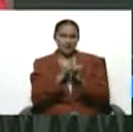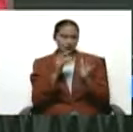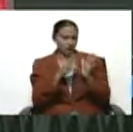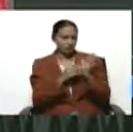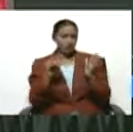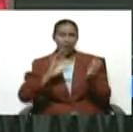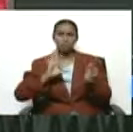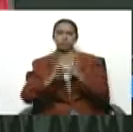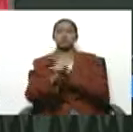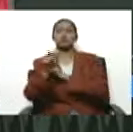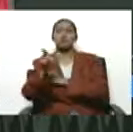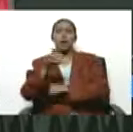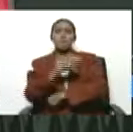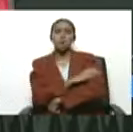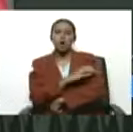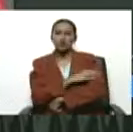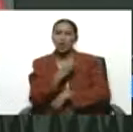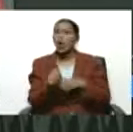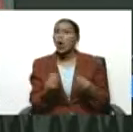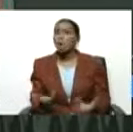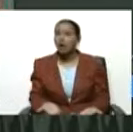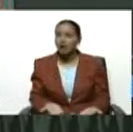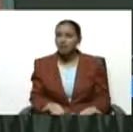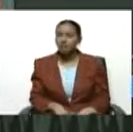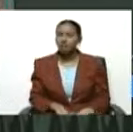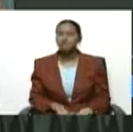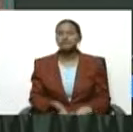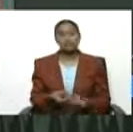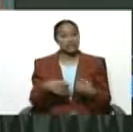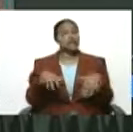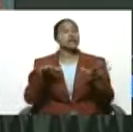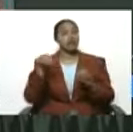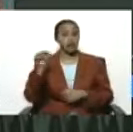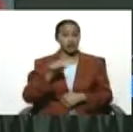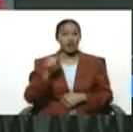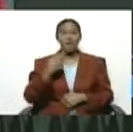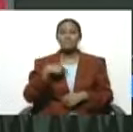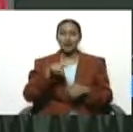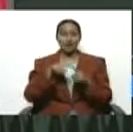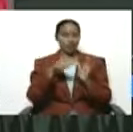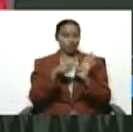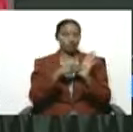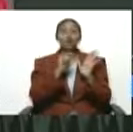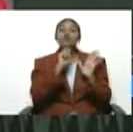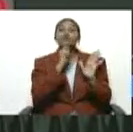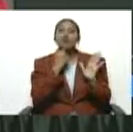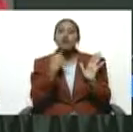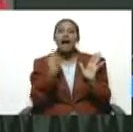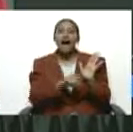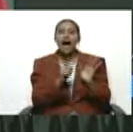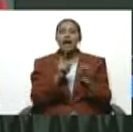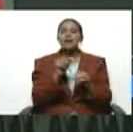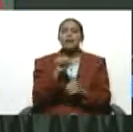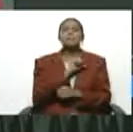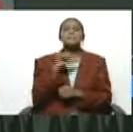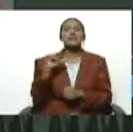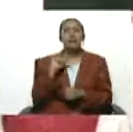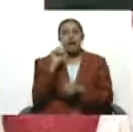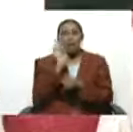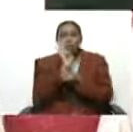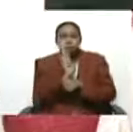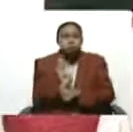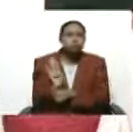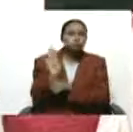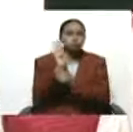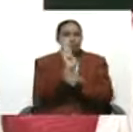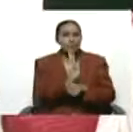atacando. Claro que lo están atacando. Nosotros tenemos las medidas de protección propias de cualquier sistema, pues, en un sistema que